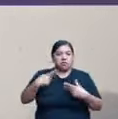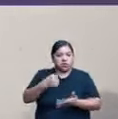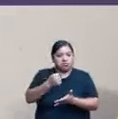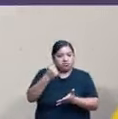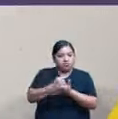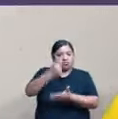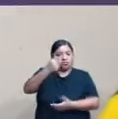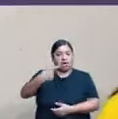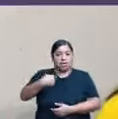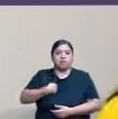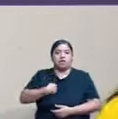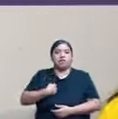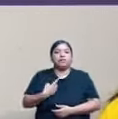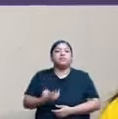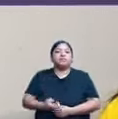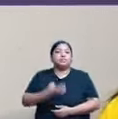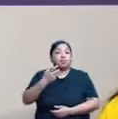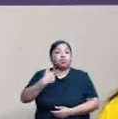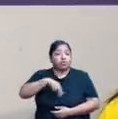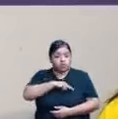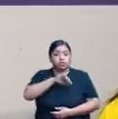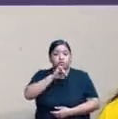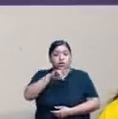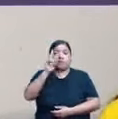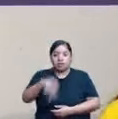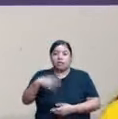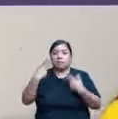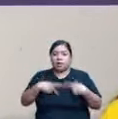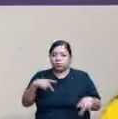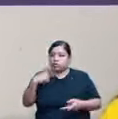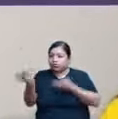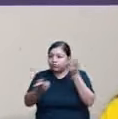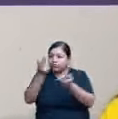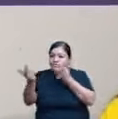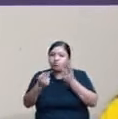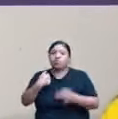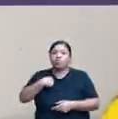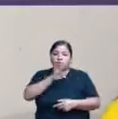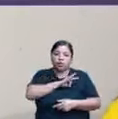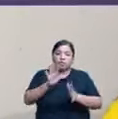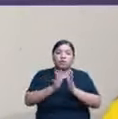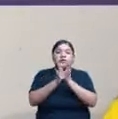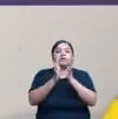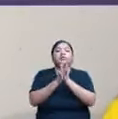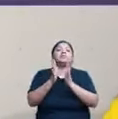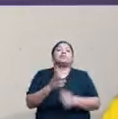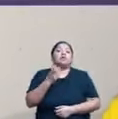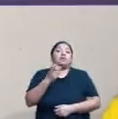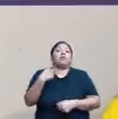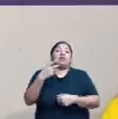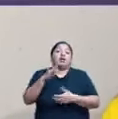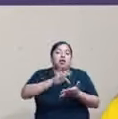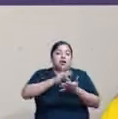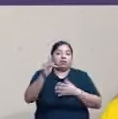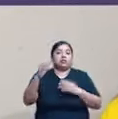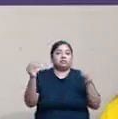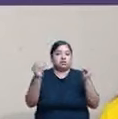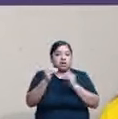porque nosotros sí consultamos a la ciudadanía para poder participar. Celebro y agradezco este ejercicio